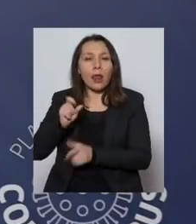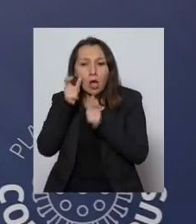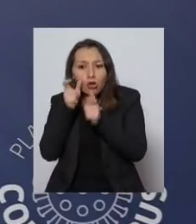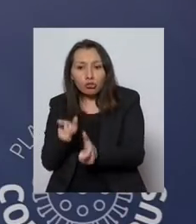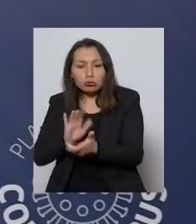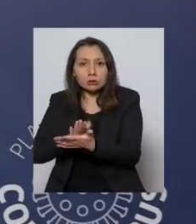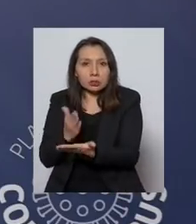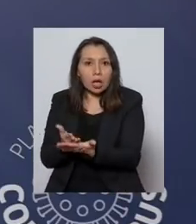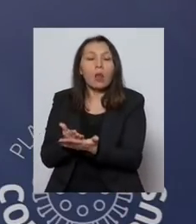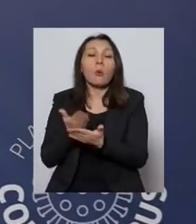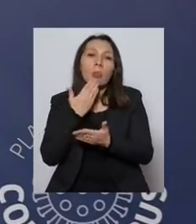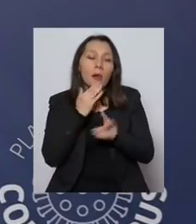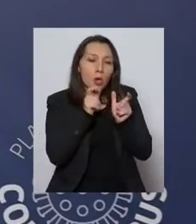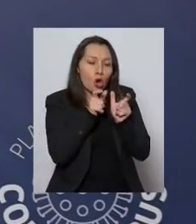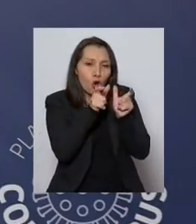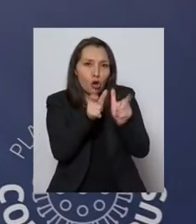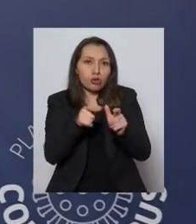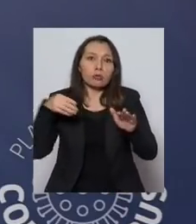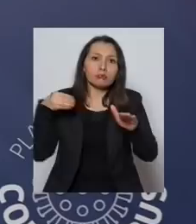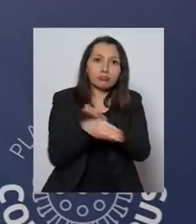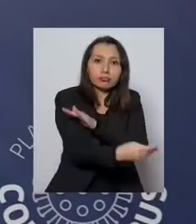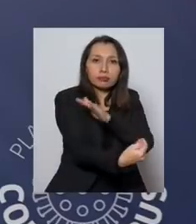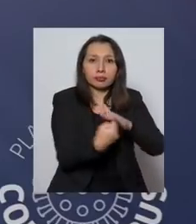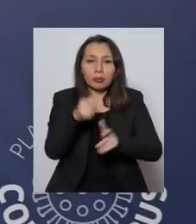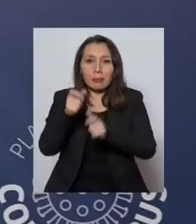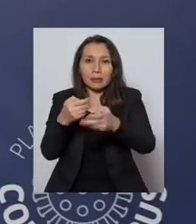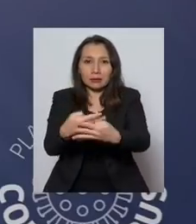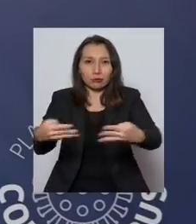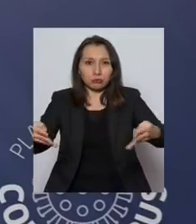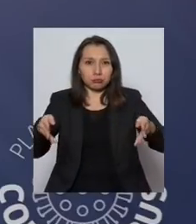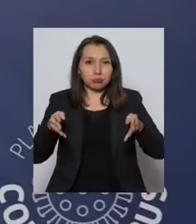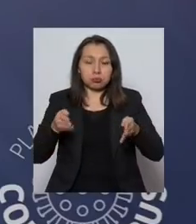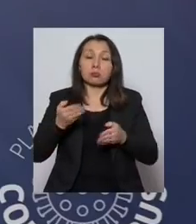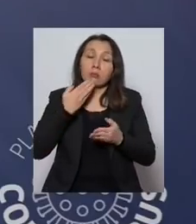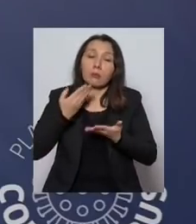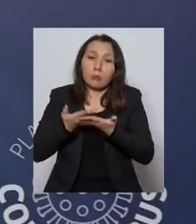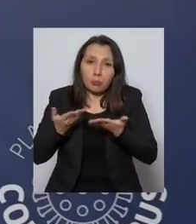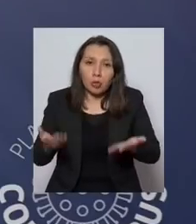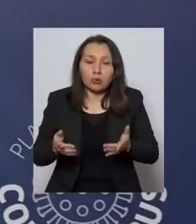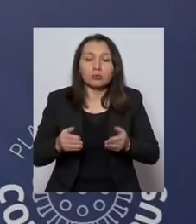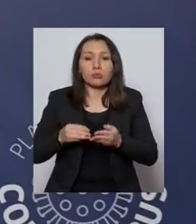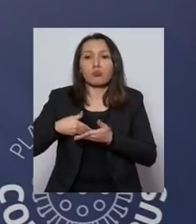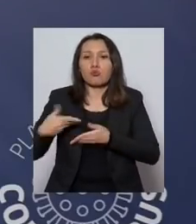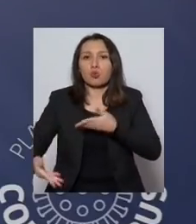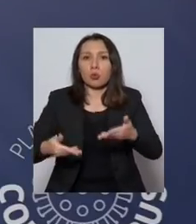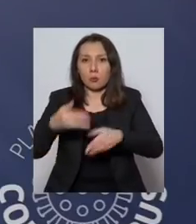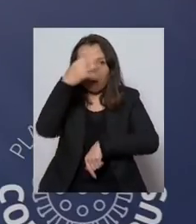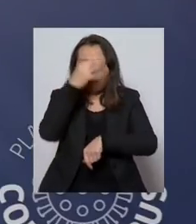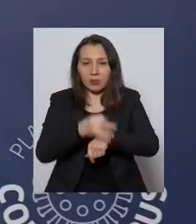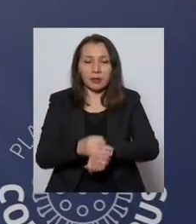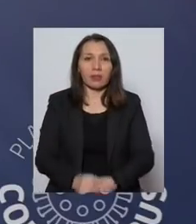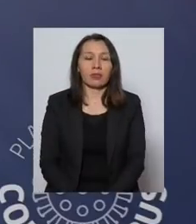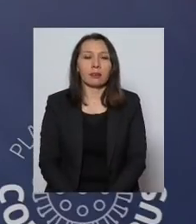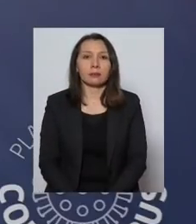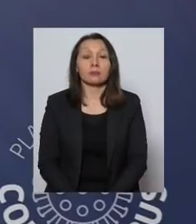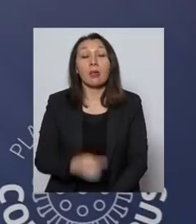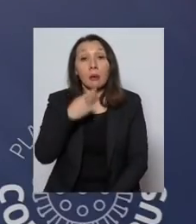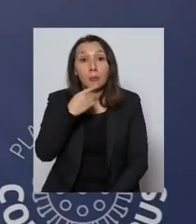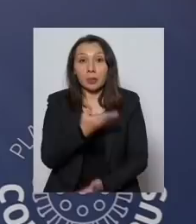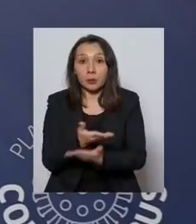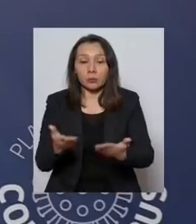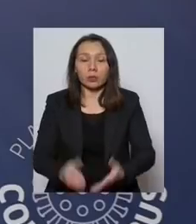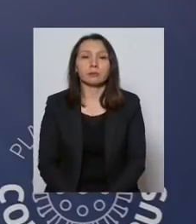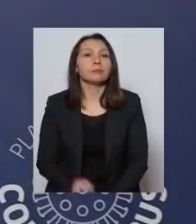para controlar la entrada y salida de personas en la comuna y, por supuesto, el contagio y la enfermedad.